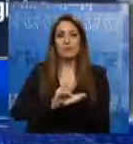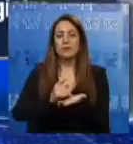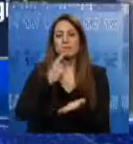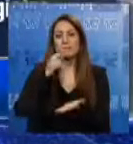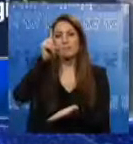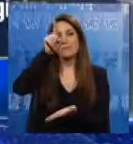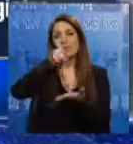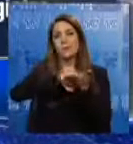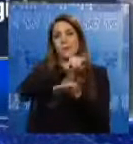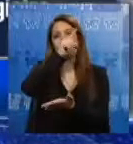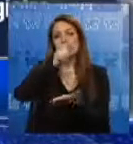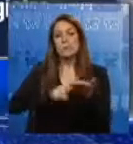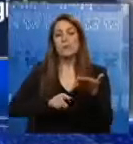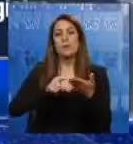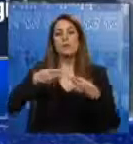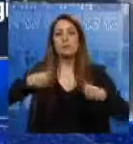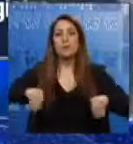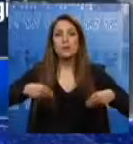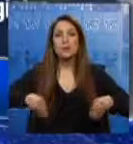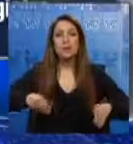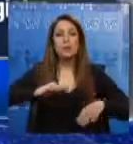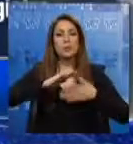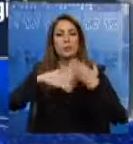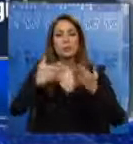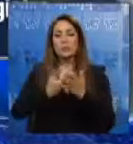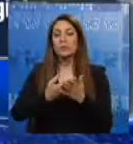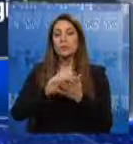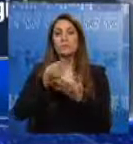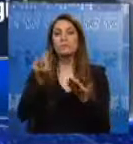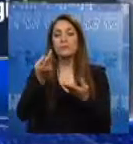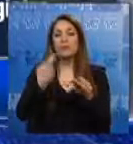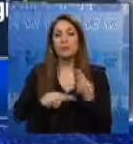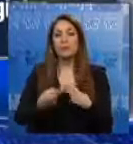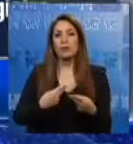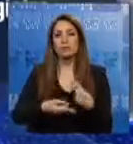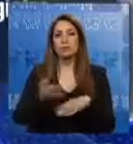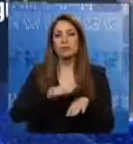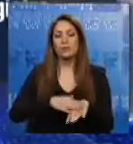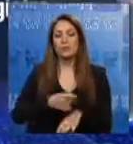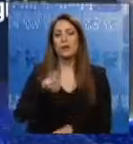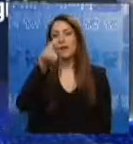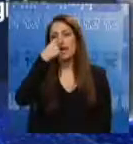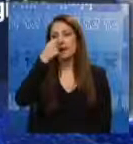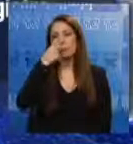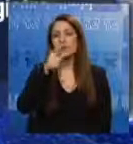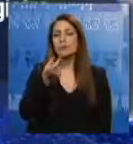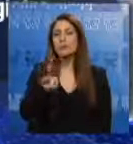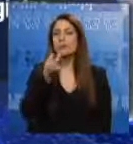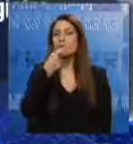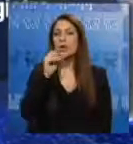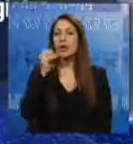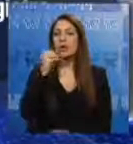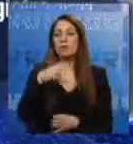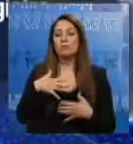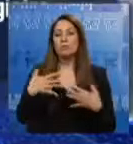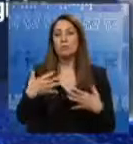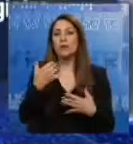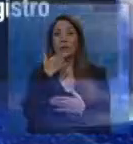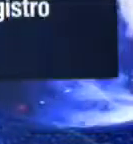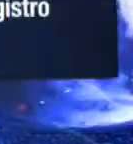disposición a farmacias, supermercados y otros centros de expendio de medicamentos que la venta de antigripales, antiinflamatorios y